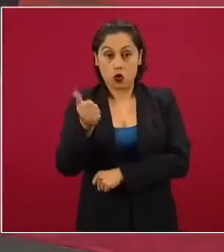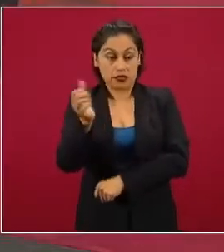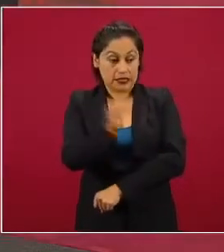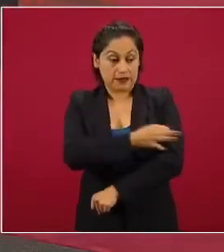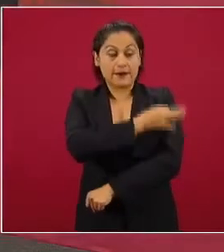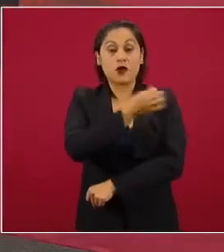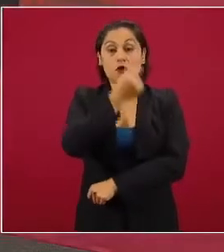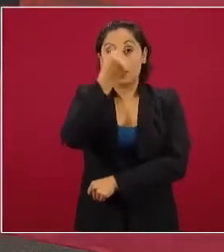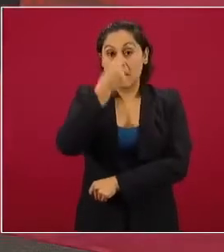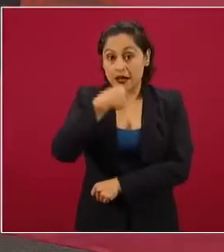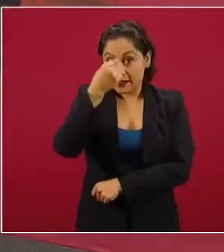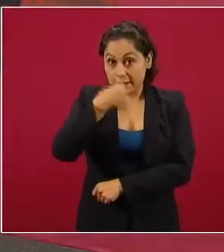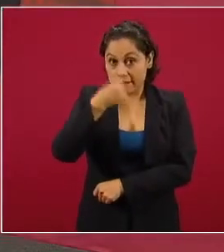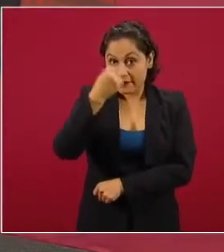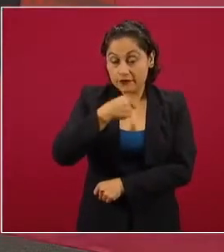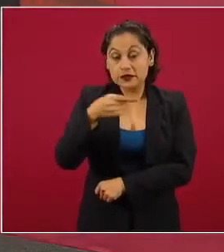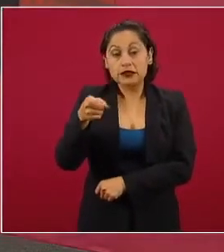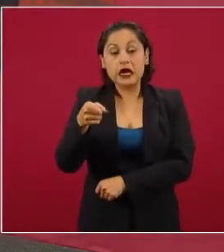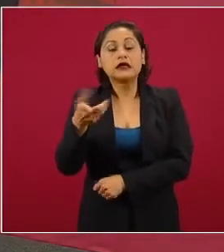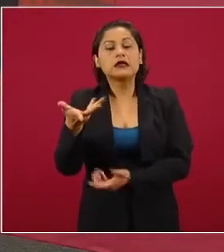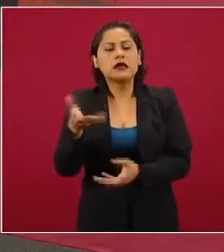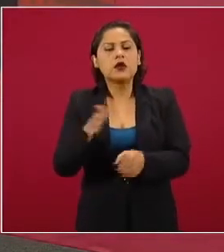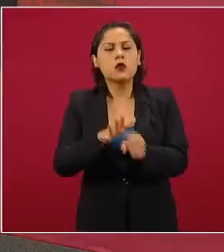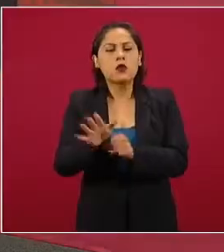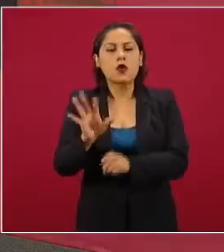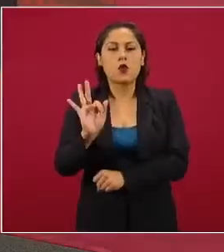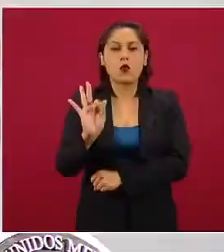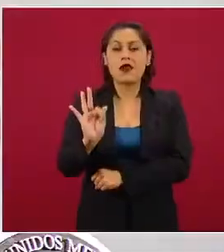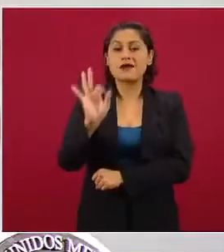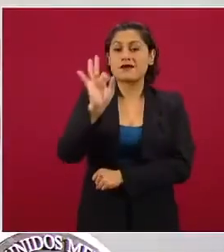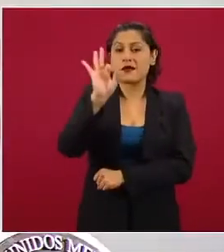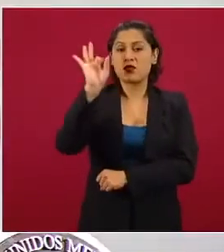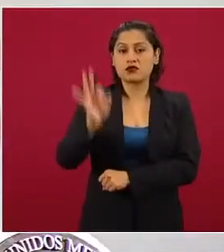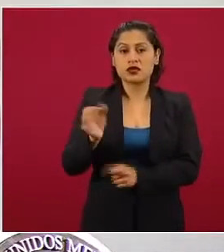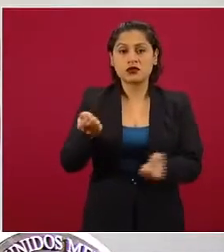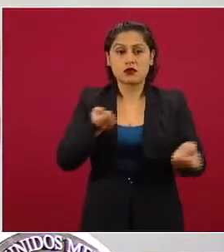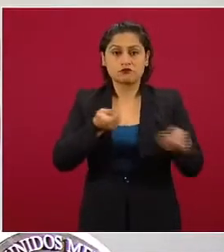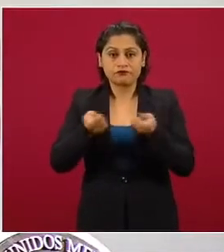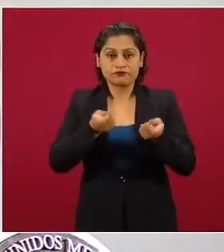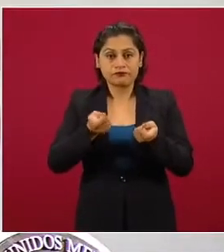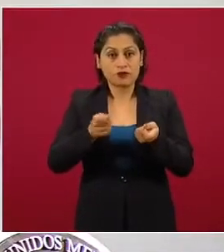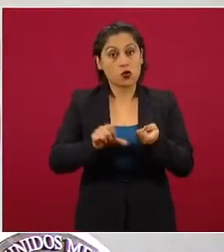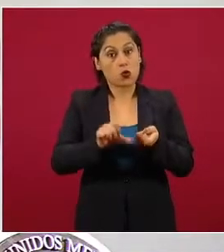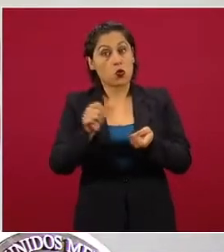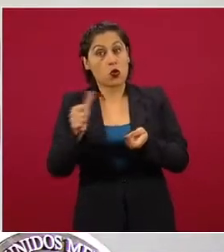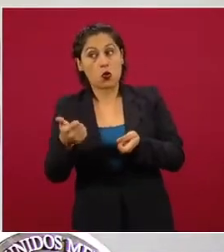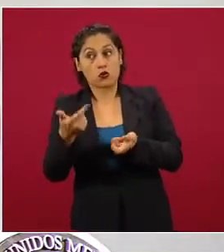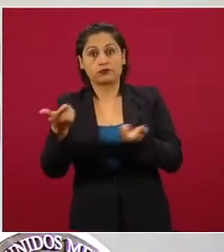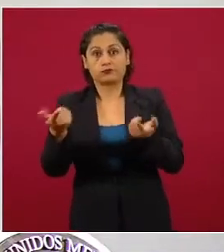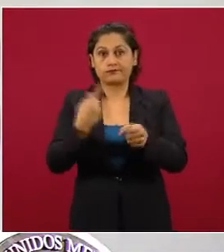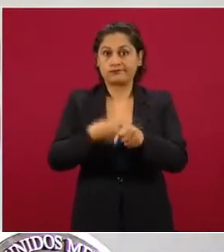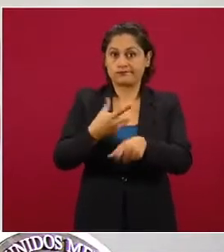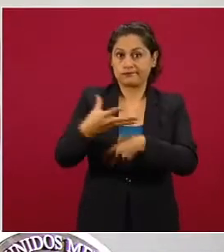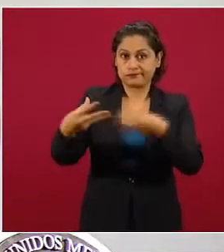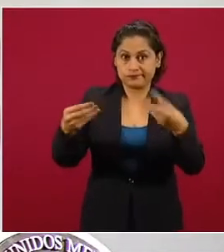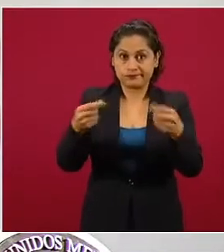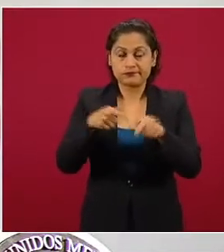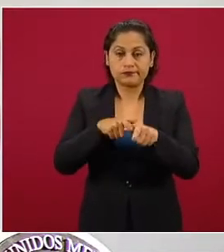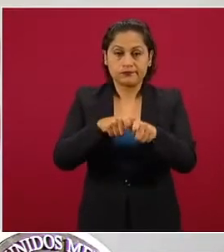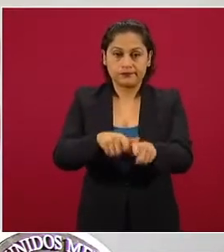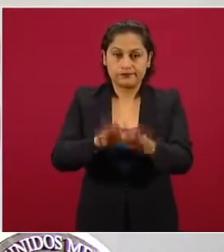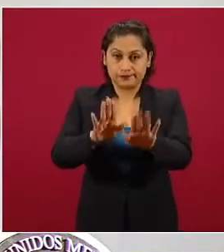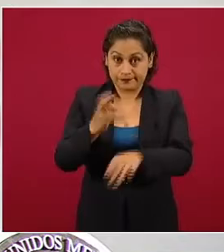una reducción cercana al 40% en la probabilidad de contagio. Entonces, de este segundo ejemplo, la de la